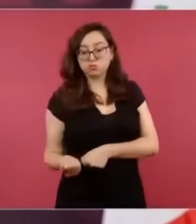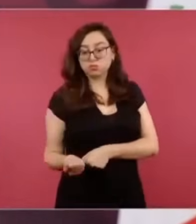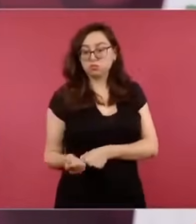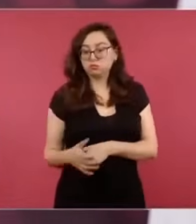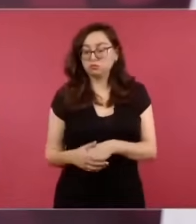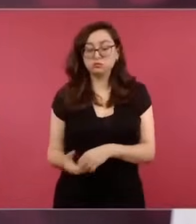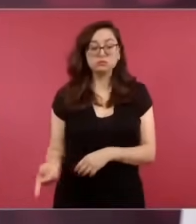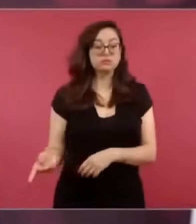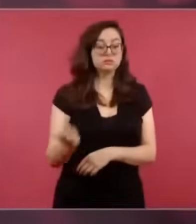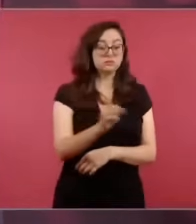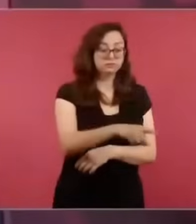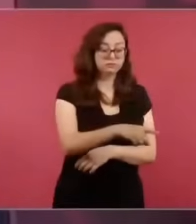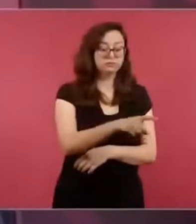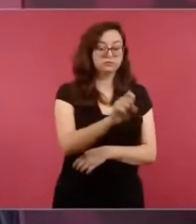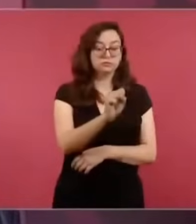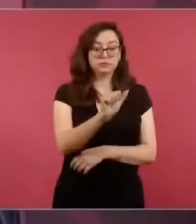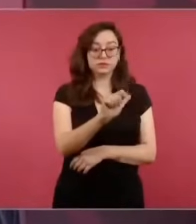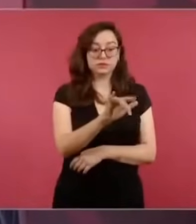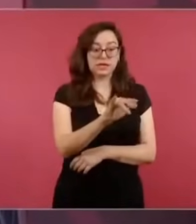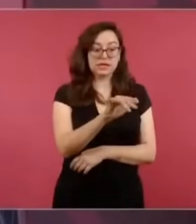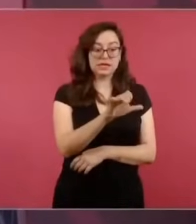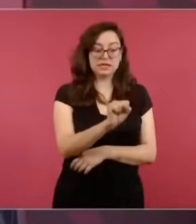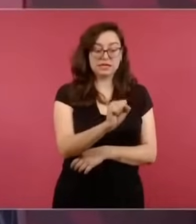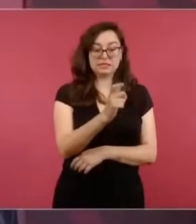el terreno.